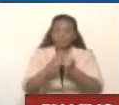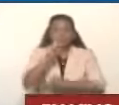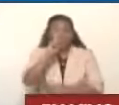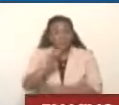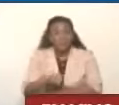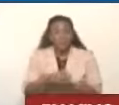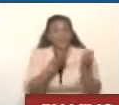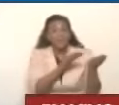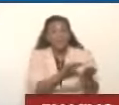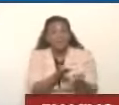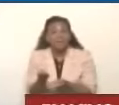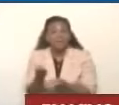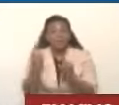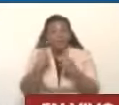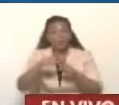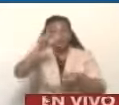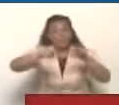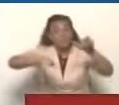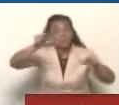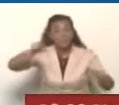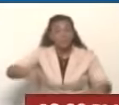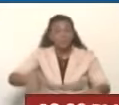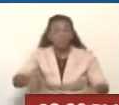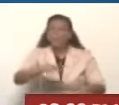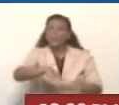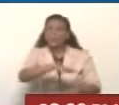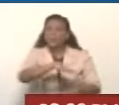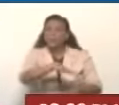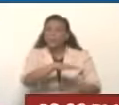también hemos invitado de